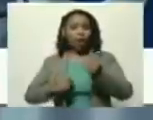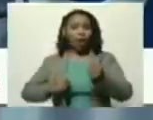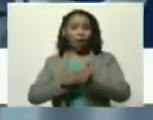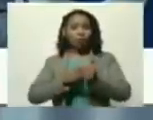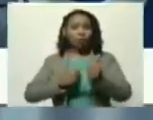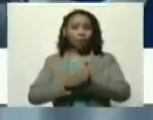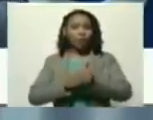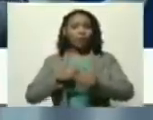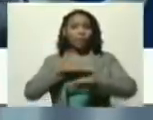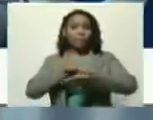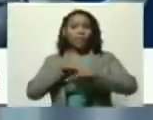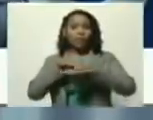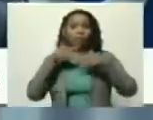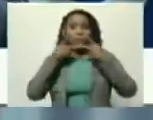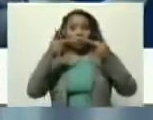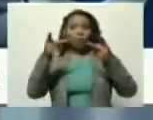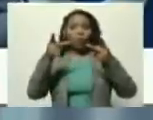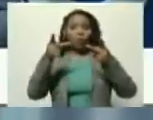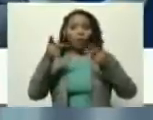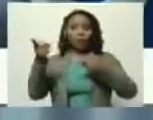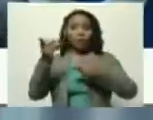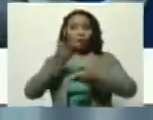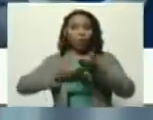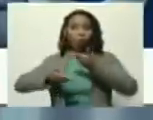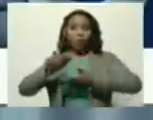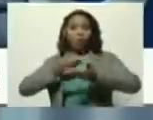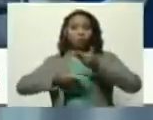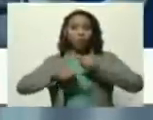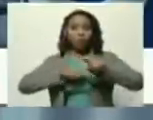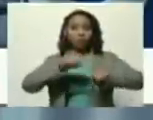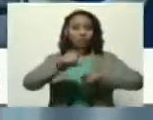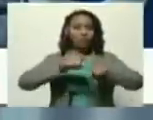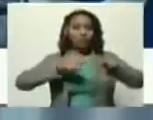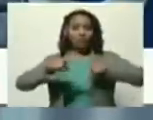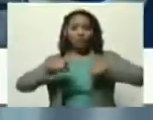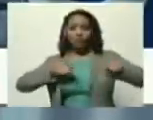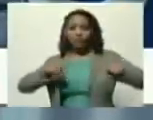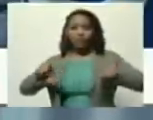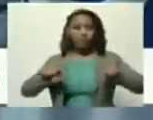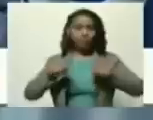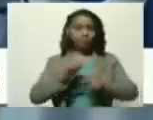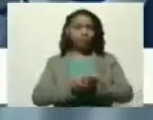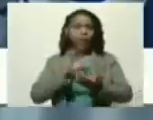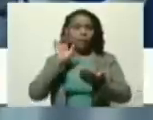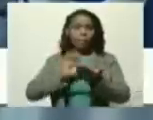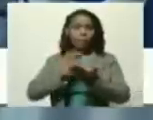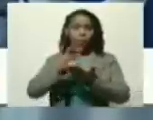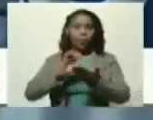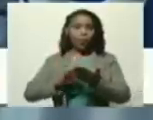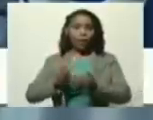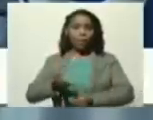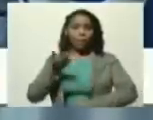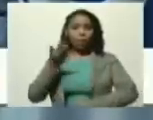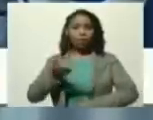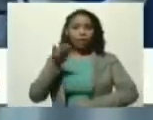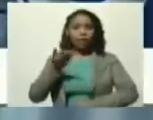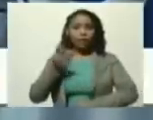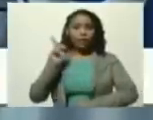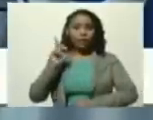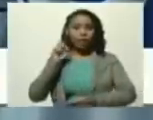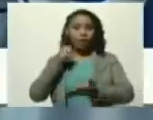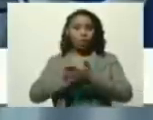del Ministerio Público, esta cooperación, esta coordinación estratégica muy importante en esta